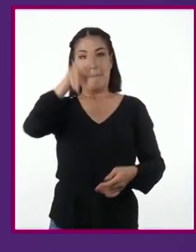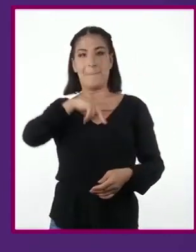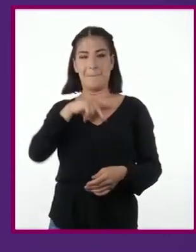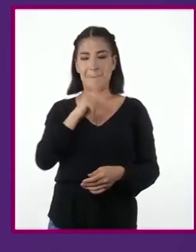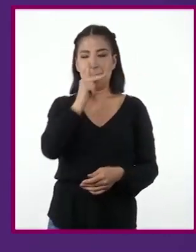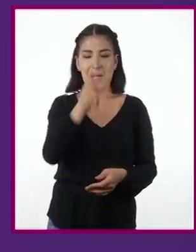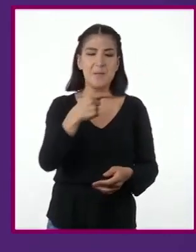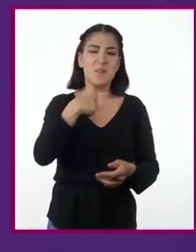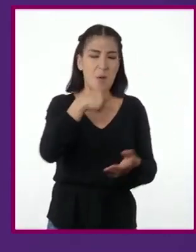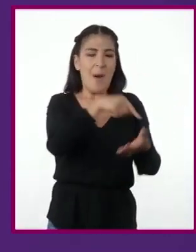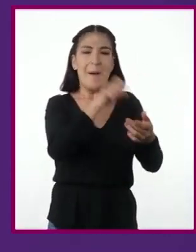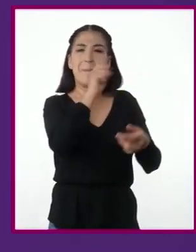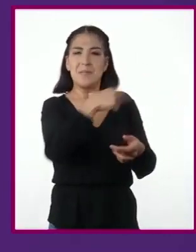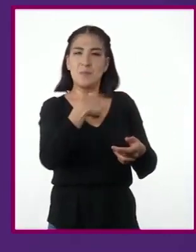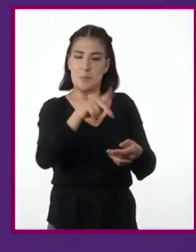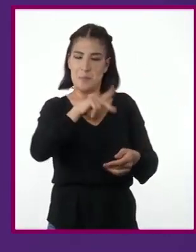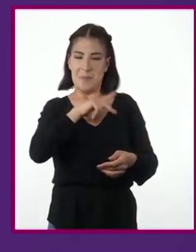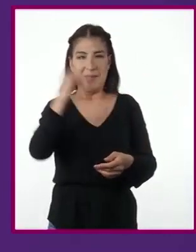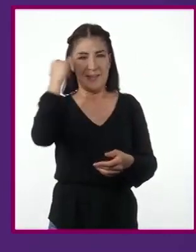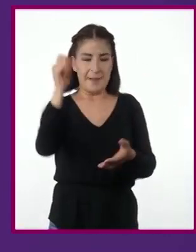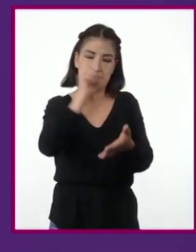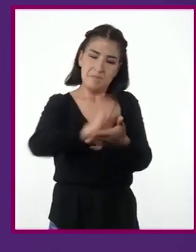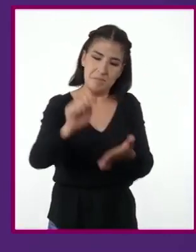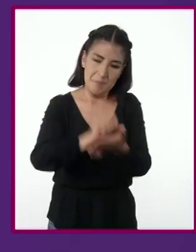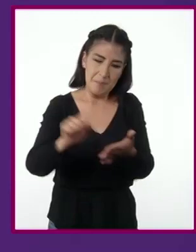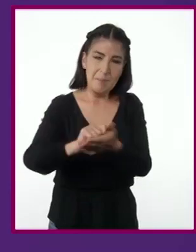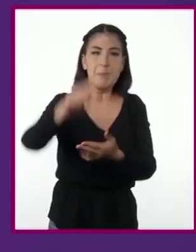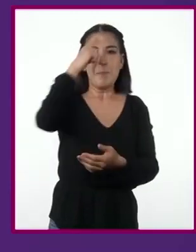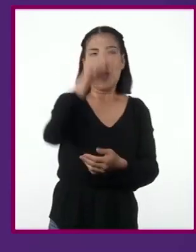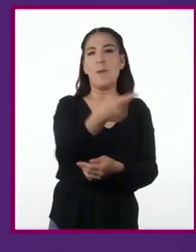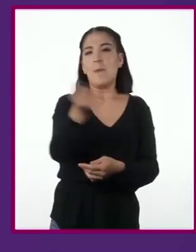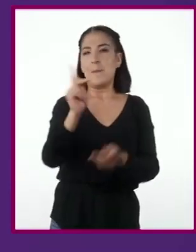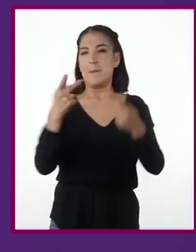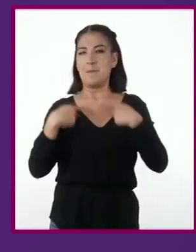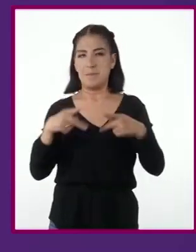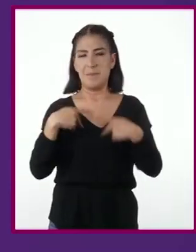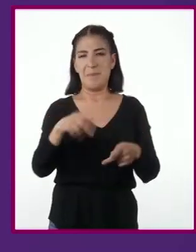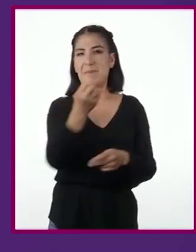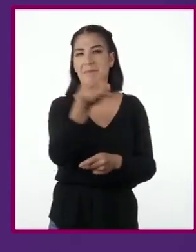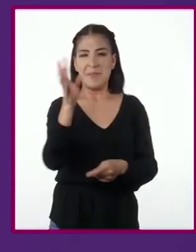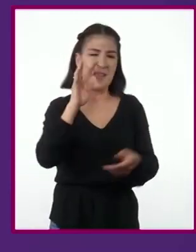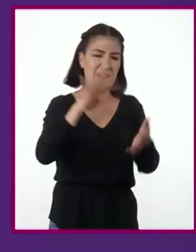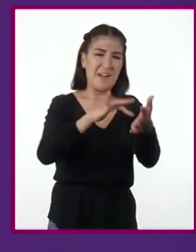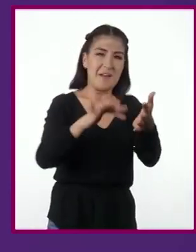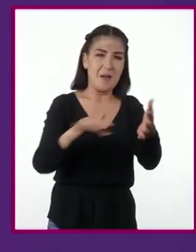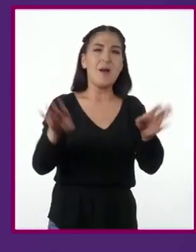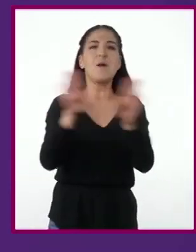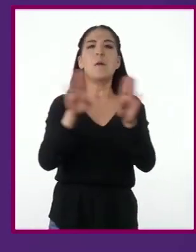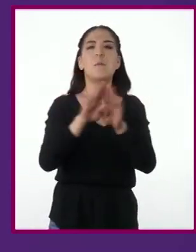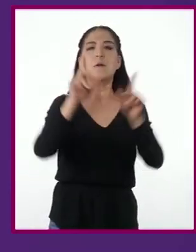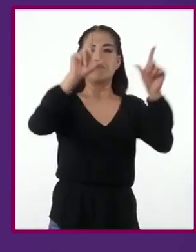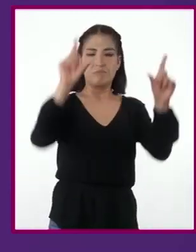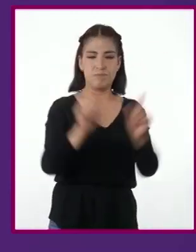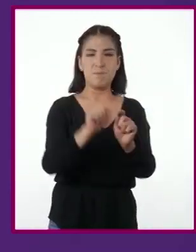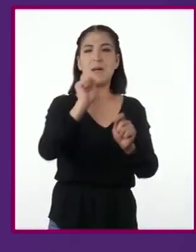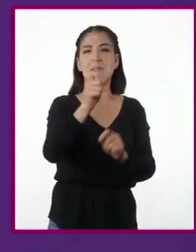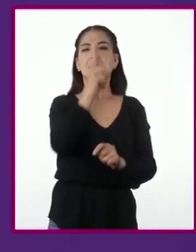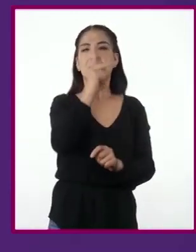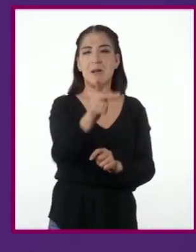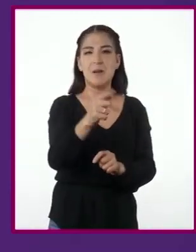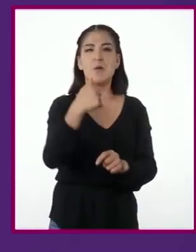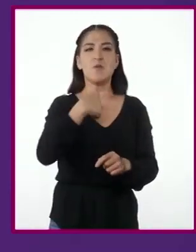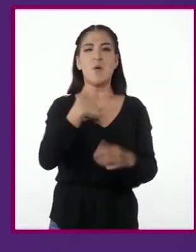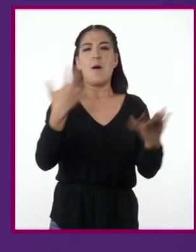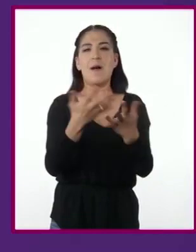mejor visión más clara y precisa para otros lectores. Mejor dicho, es una forma de resumir un texto con las